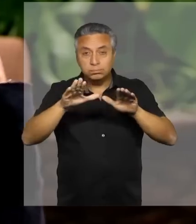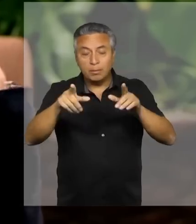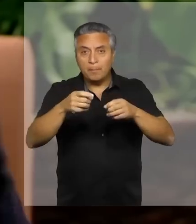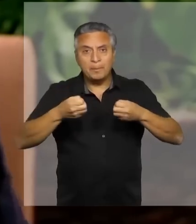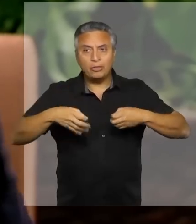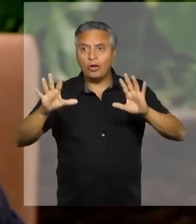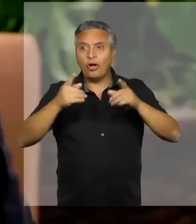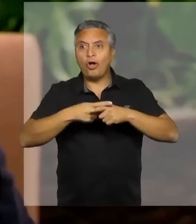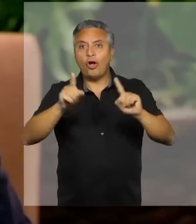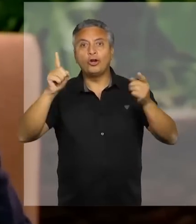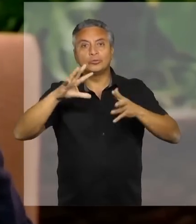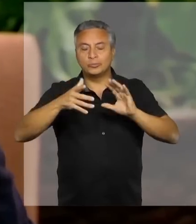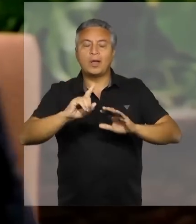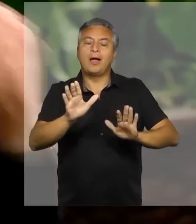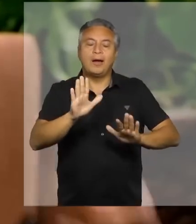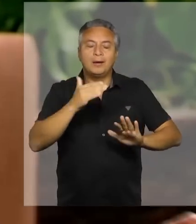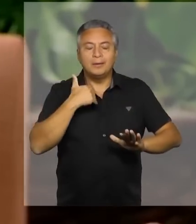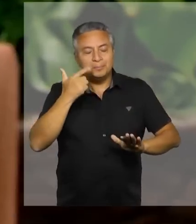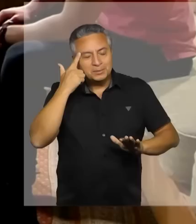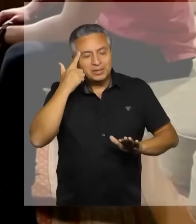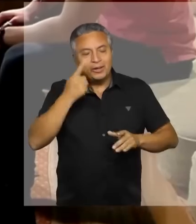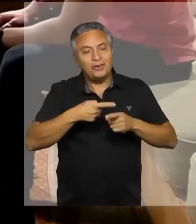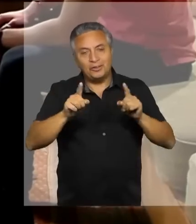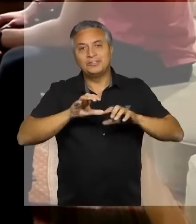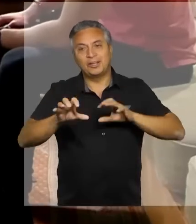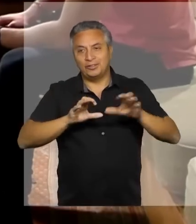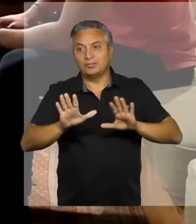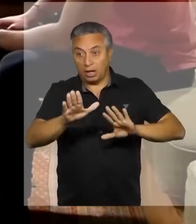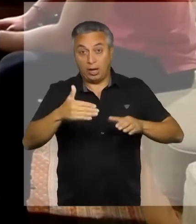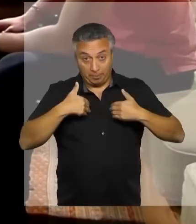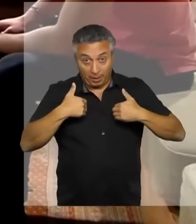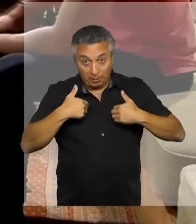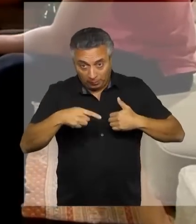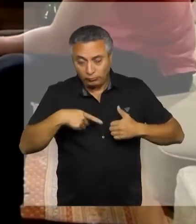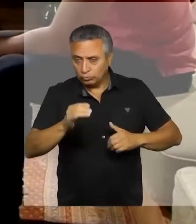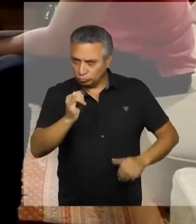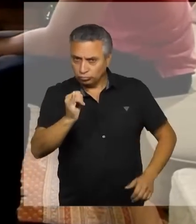Ah, perdona, ¿toca? Estaba pensando en otra cosa. ¿Me toca a mí? Sí.